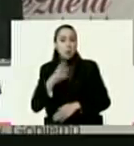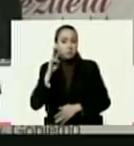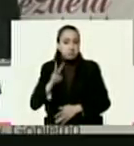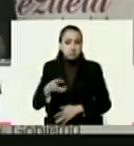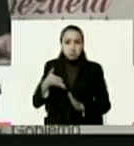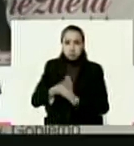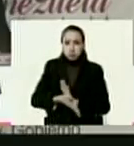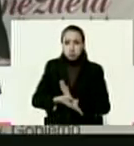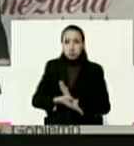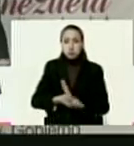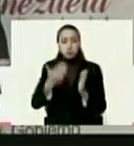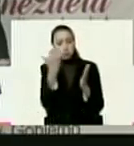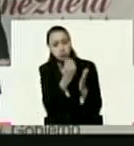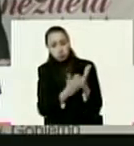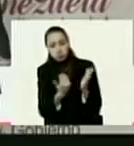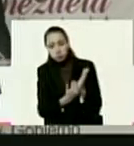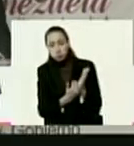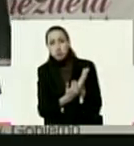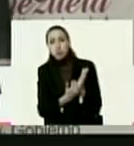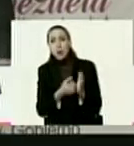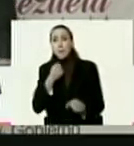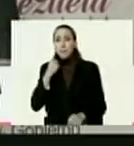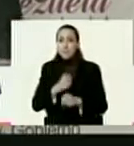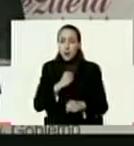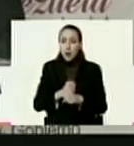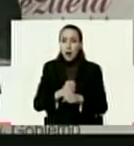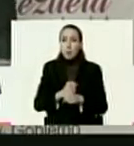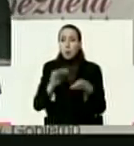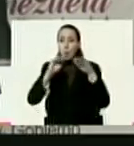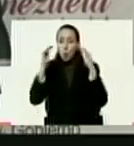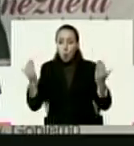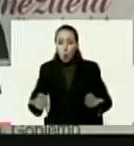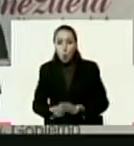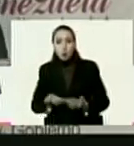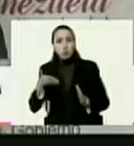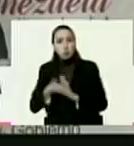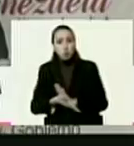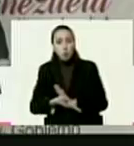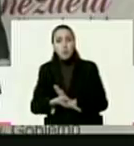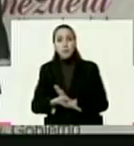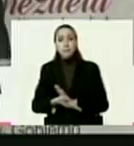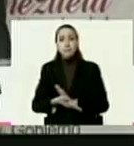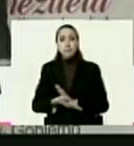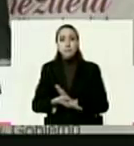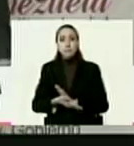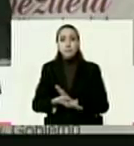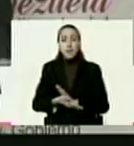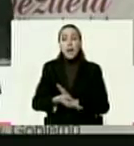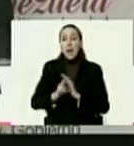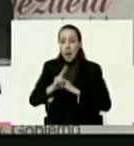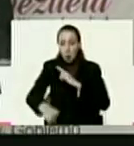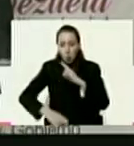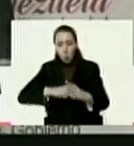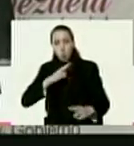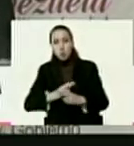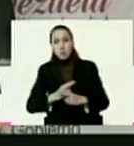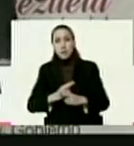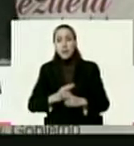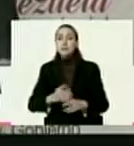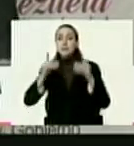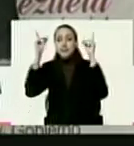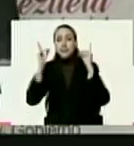condición de gendarme del mundo, que se arroga la condición de hegemón universal, decide